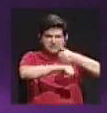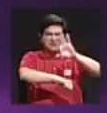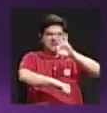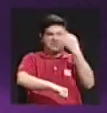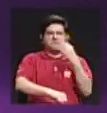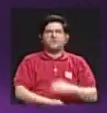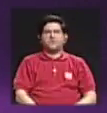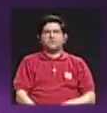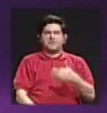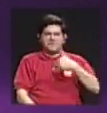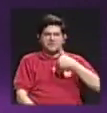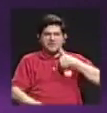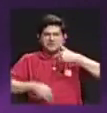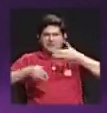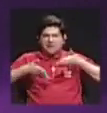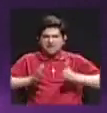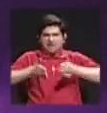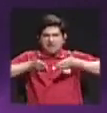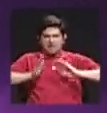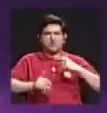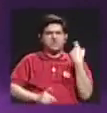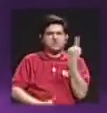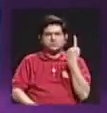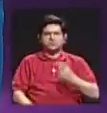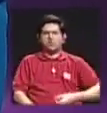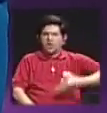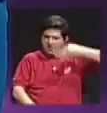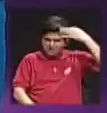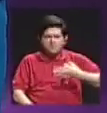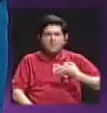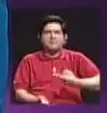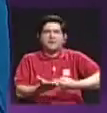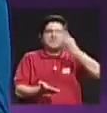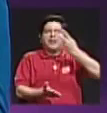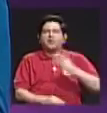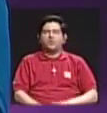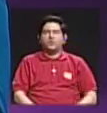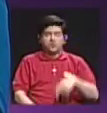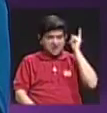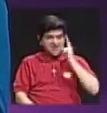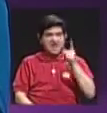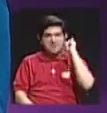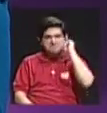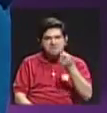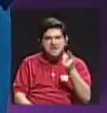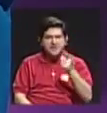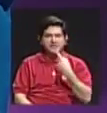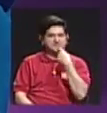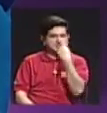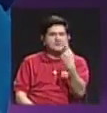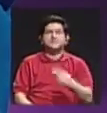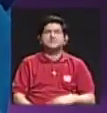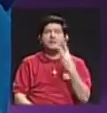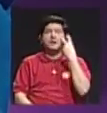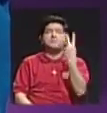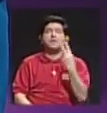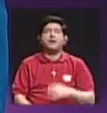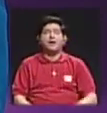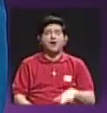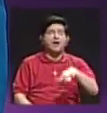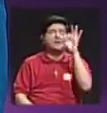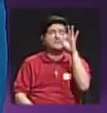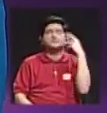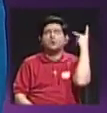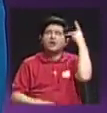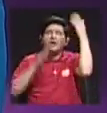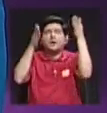forma de reproducción como la única legítima y válida, cuando se amenaza y se dice, bueno, mire, es que hay que elegir a